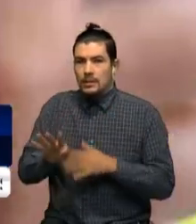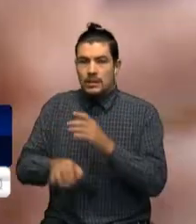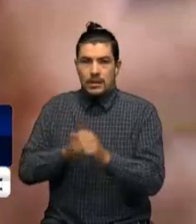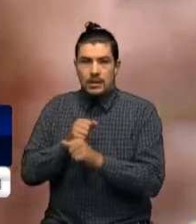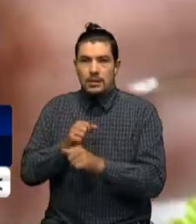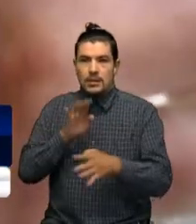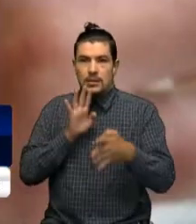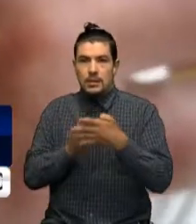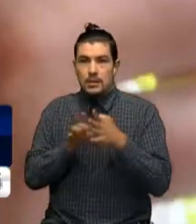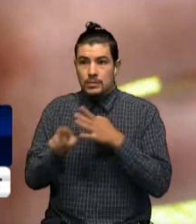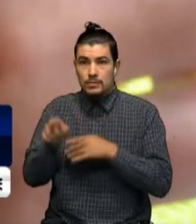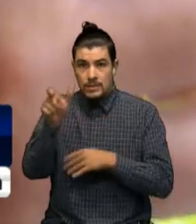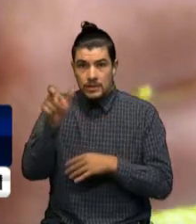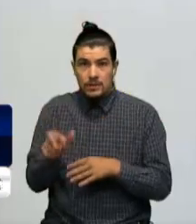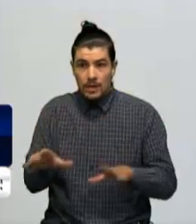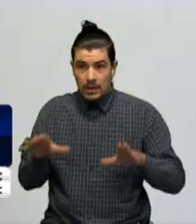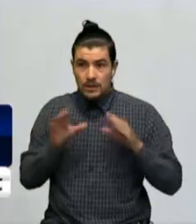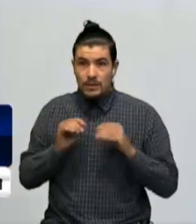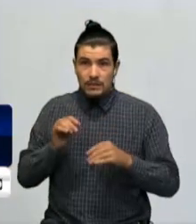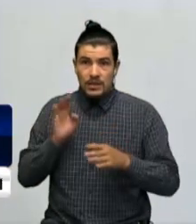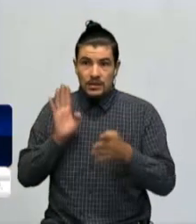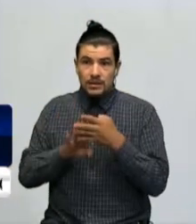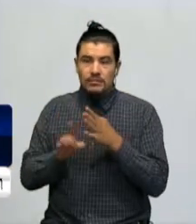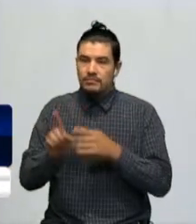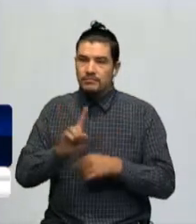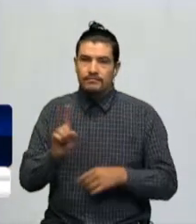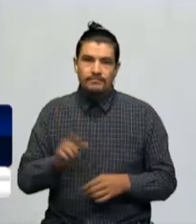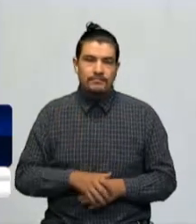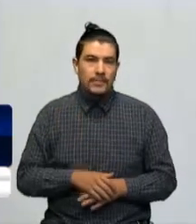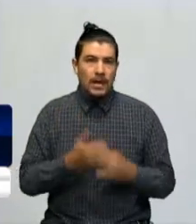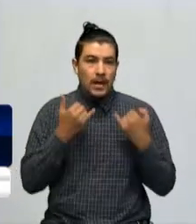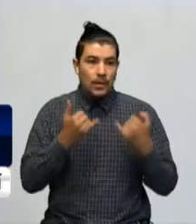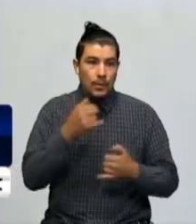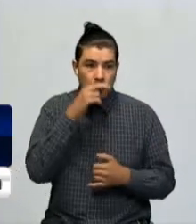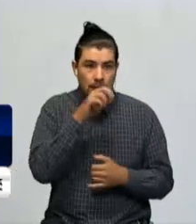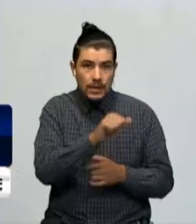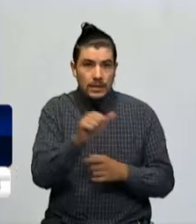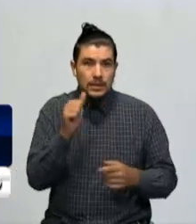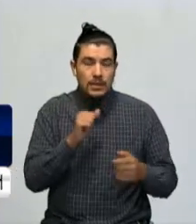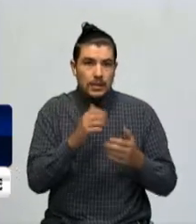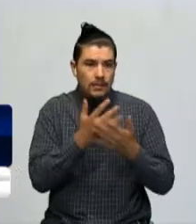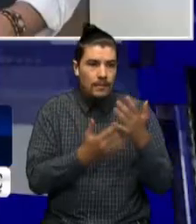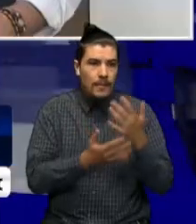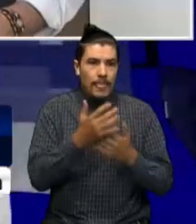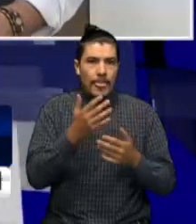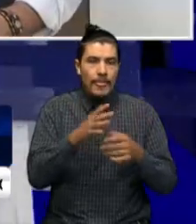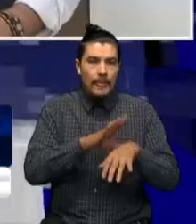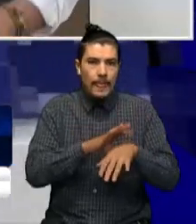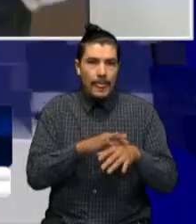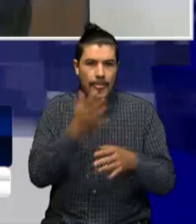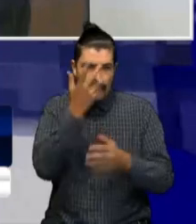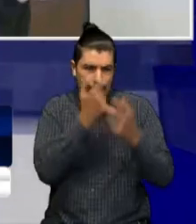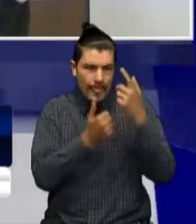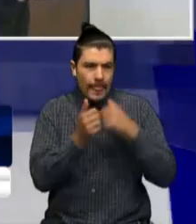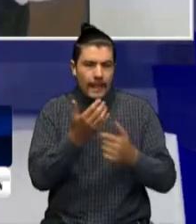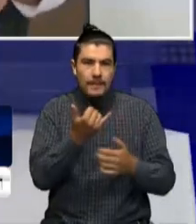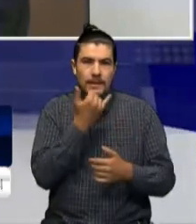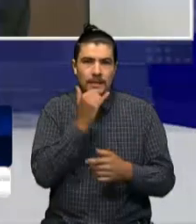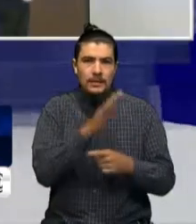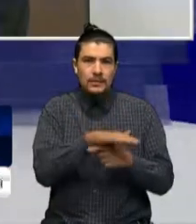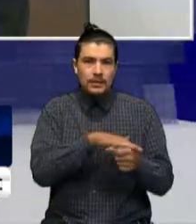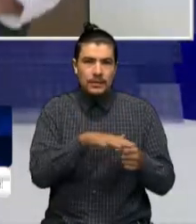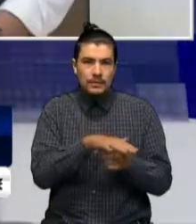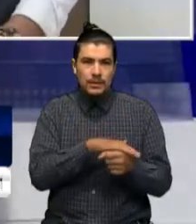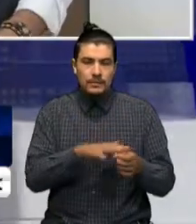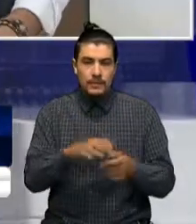no se ganó a los cargos la línea se cuenta ya en manos de los médicos que valoran su situación física está la información que